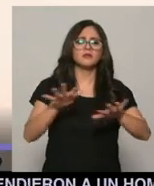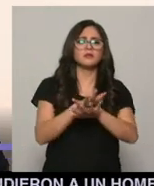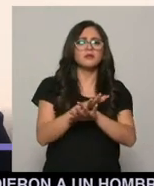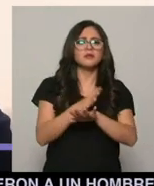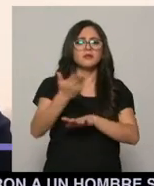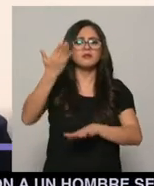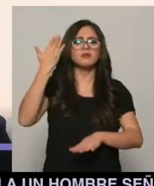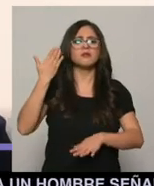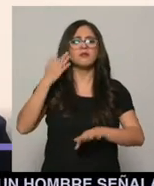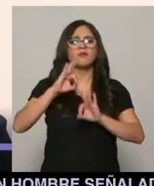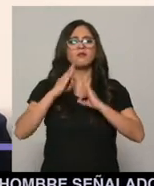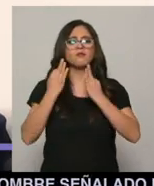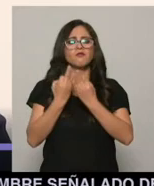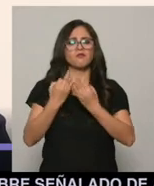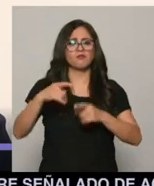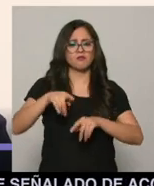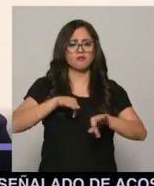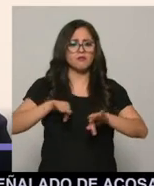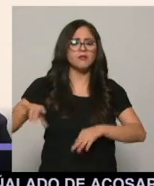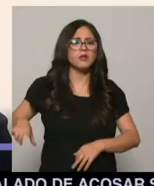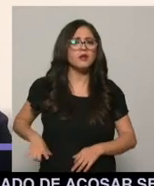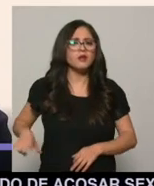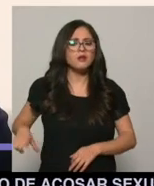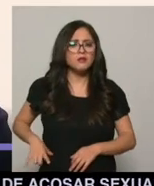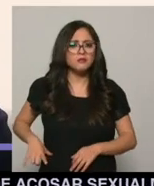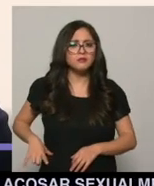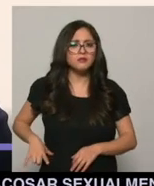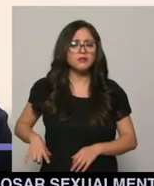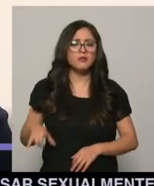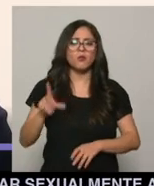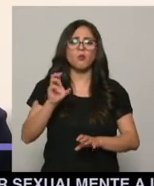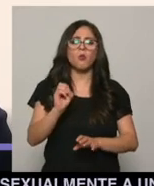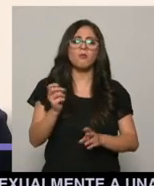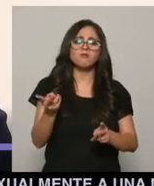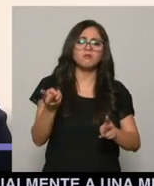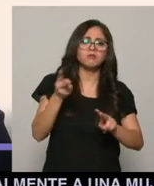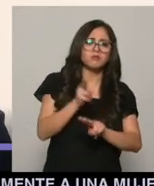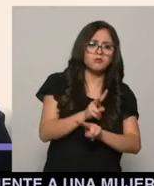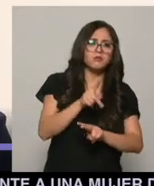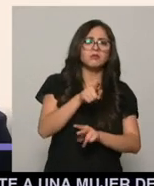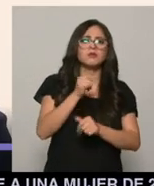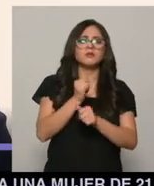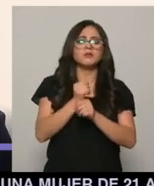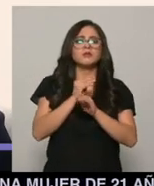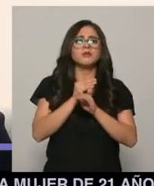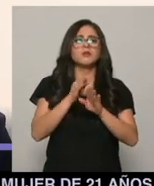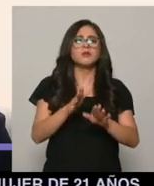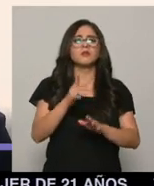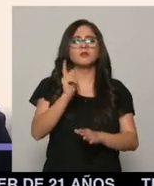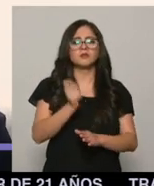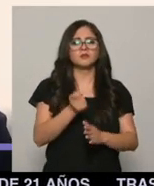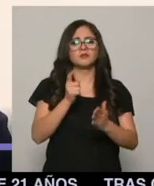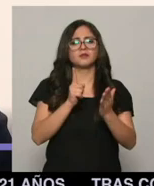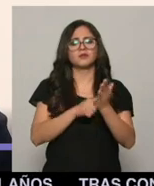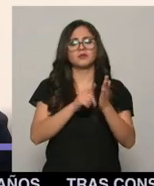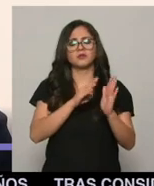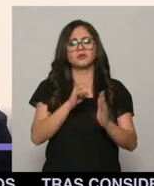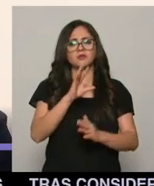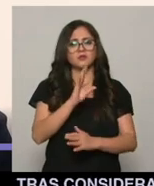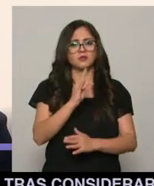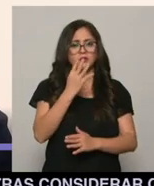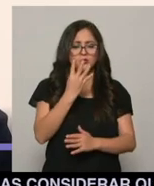solo una alternancia. El informe, pues vamos a entrar, trae 994 páginas, tiene